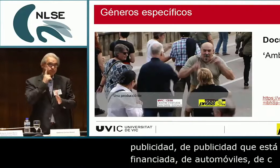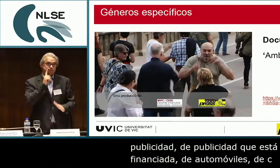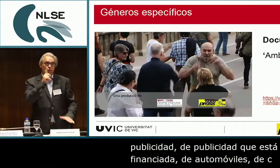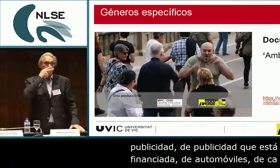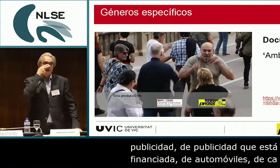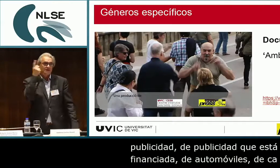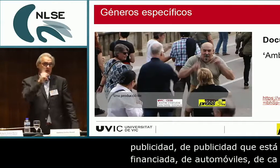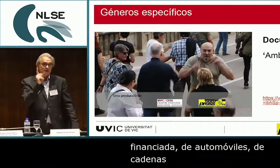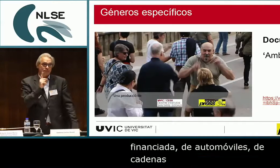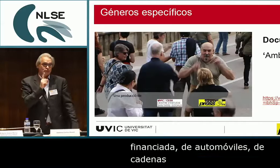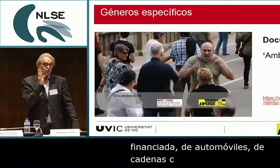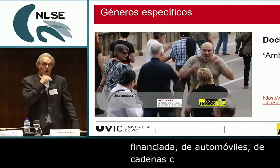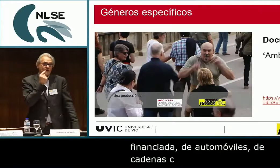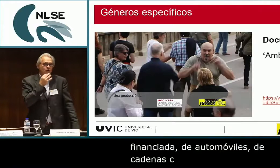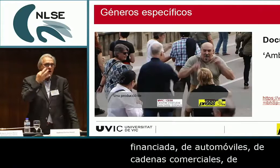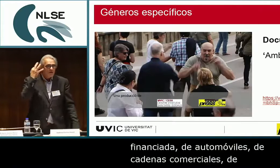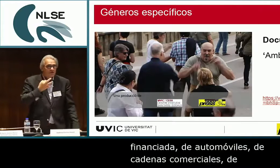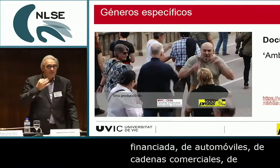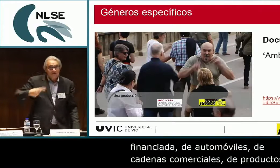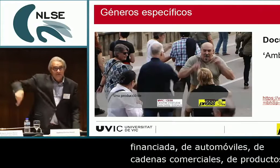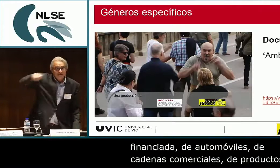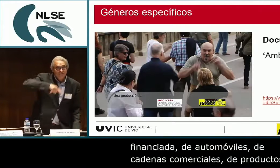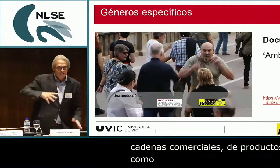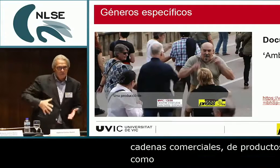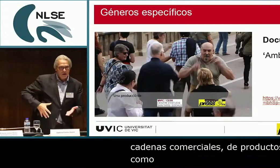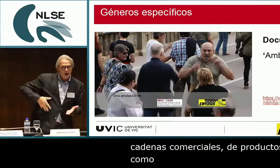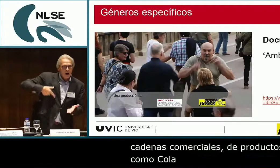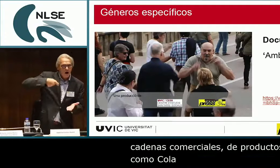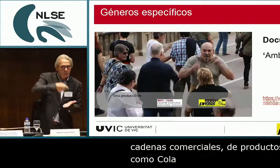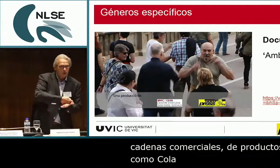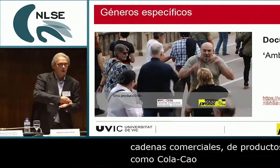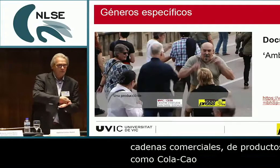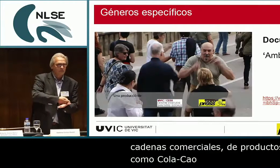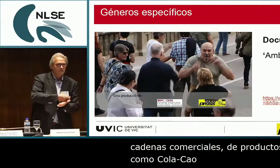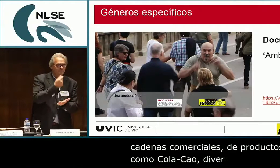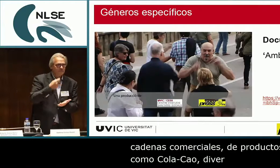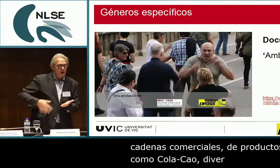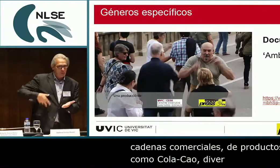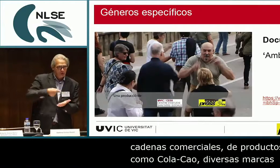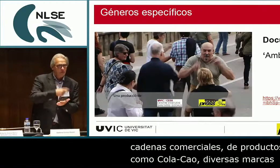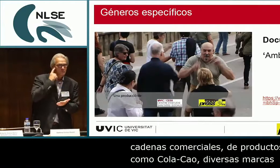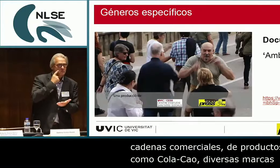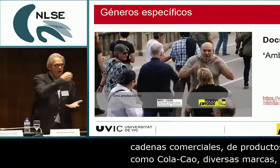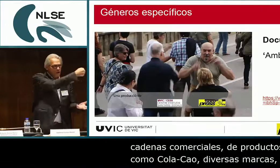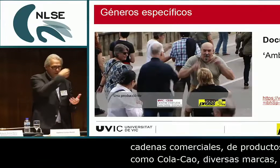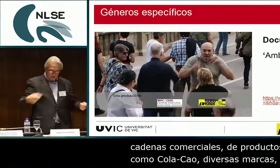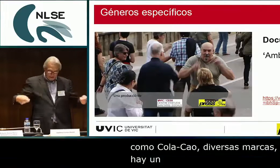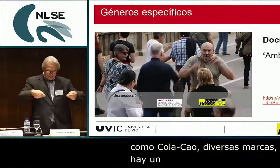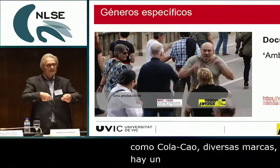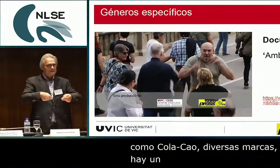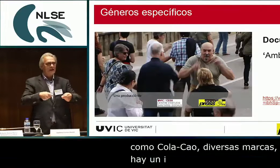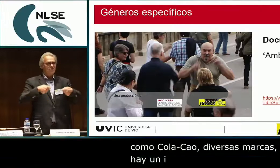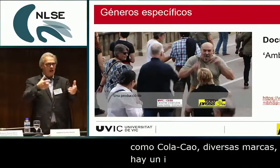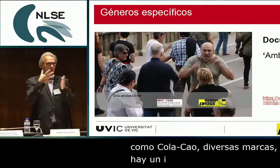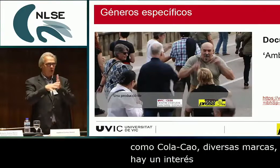productos como Colacao, de diversas marcas, es decir, ahí no hay un interés en